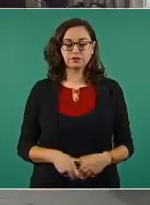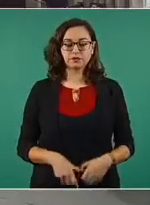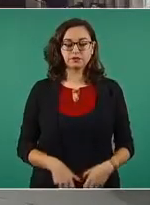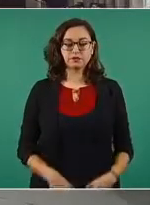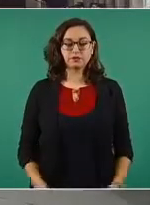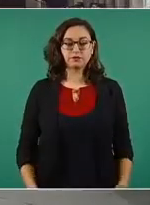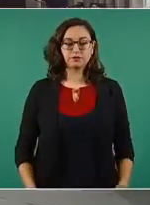Gracias.